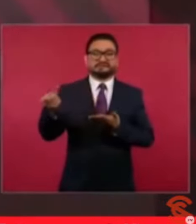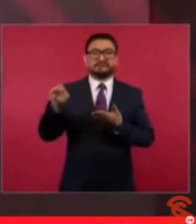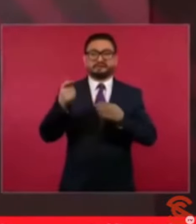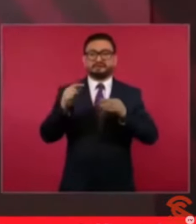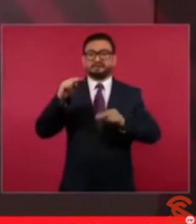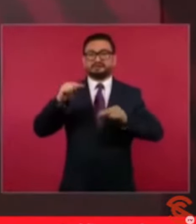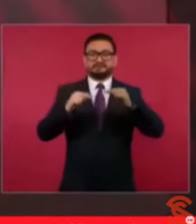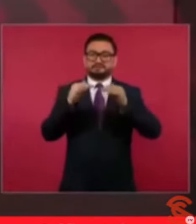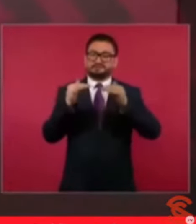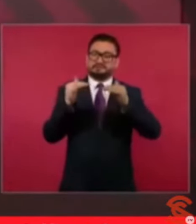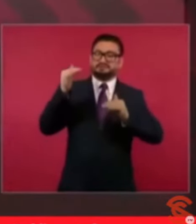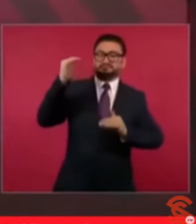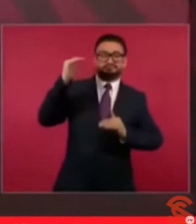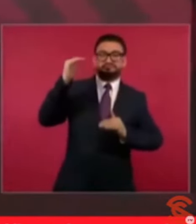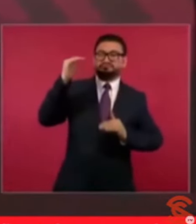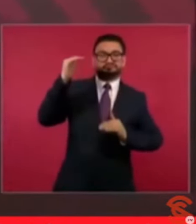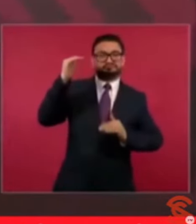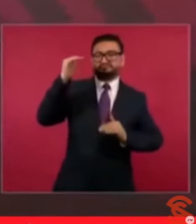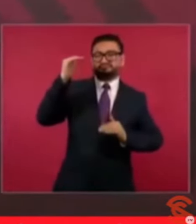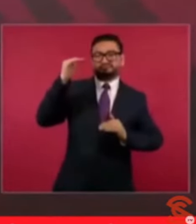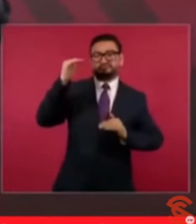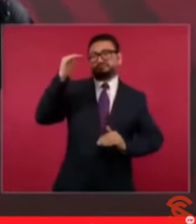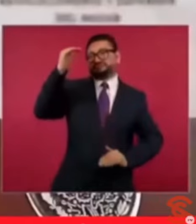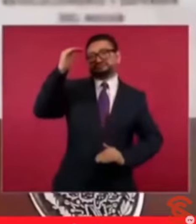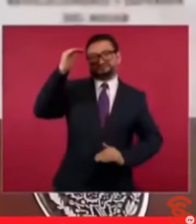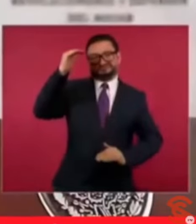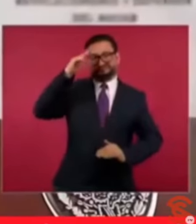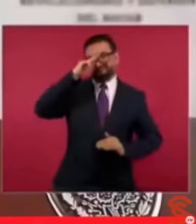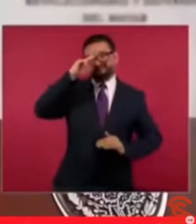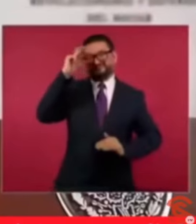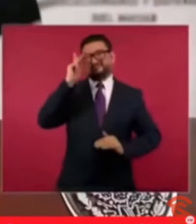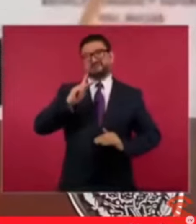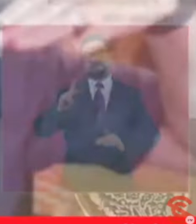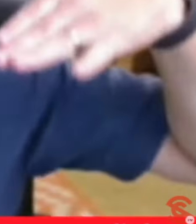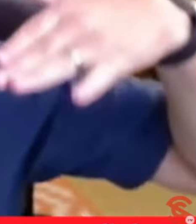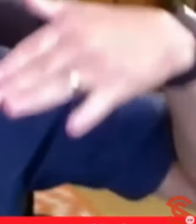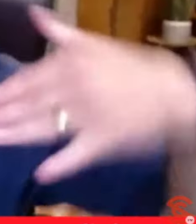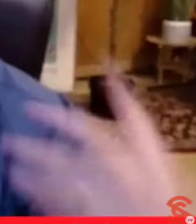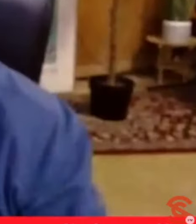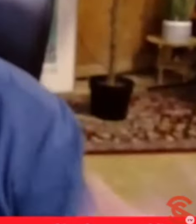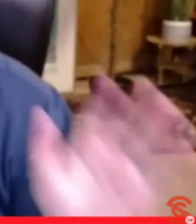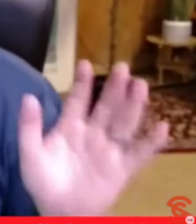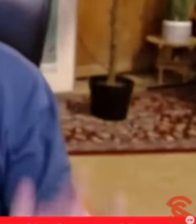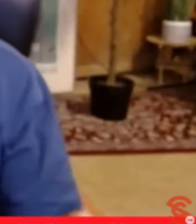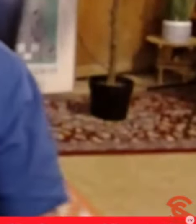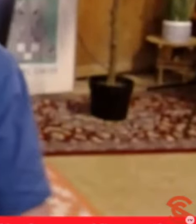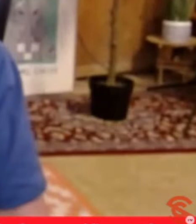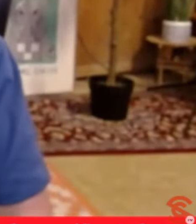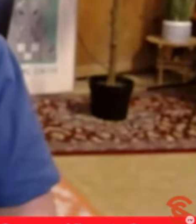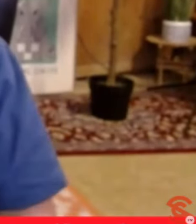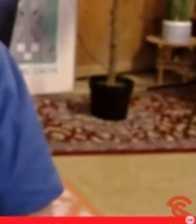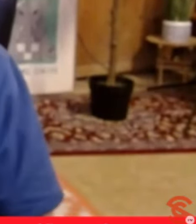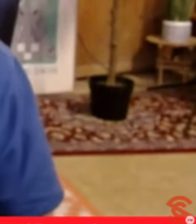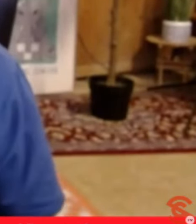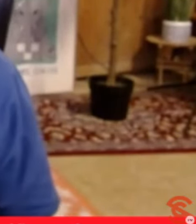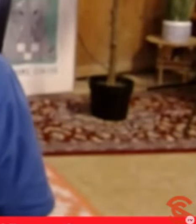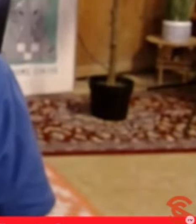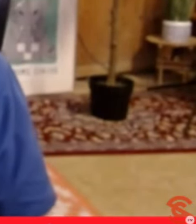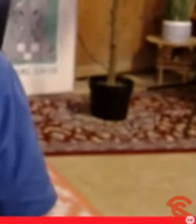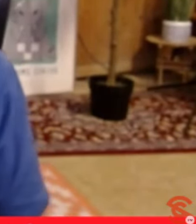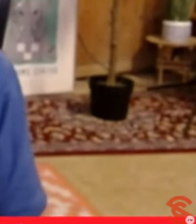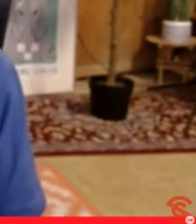10 veces menos o 20 veces menos. Pero golpea igualmente, ¿no? De la misma forma, los ayudantes que tienen